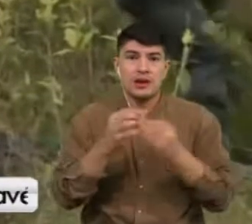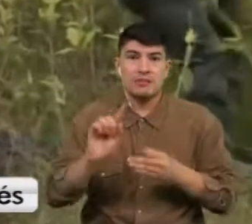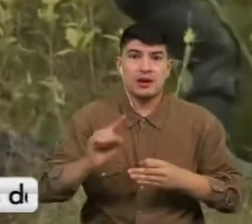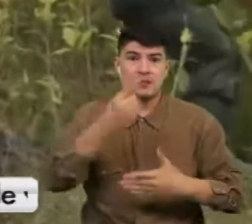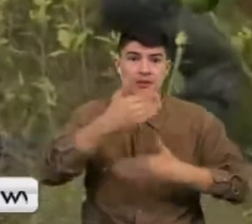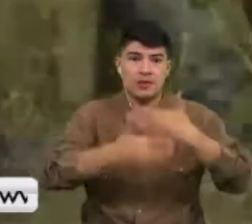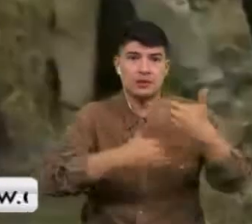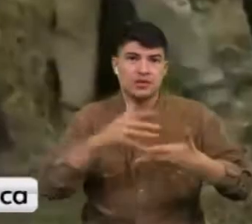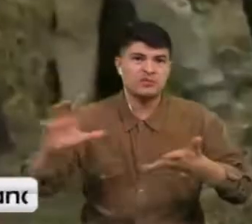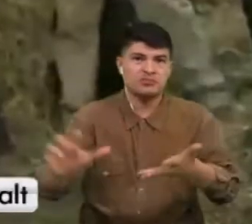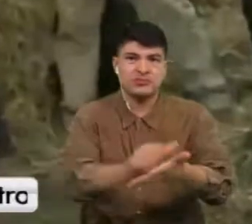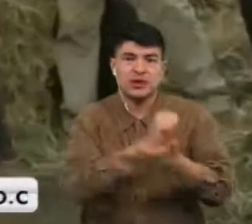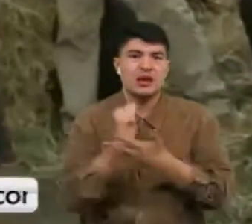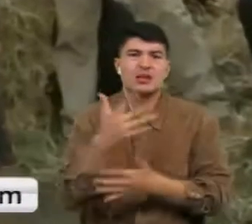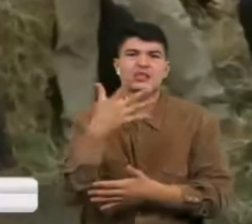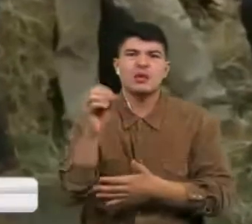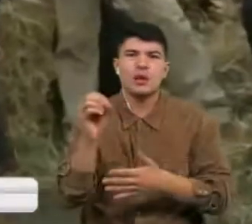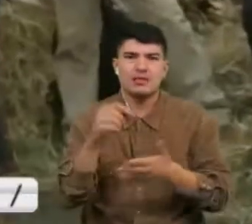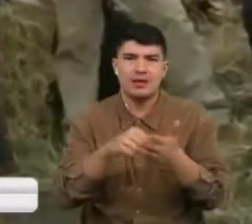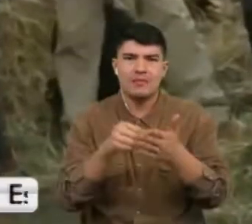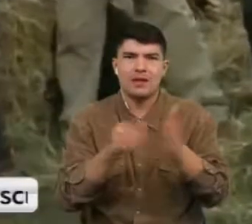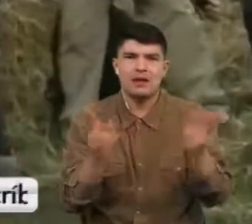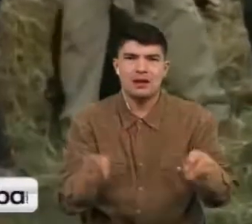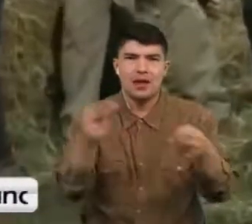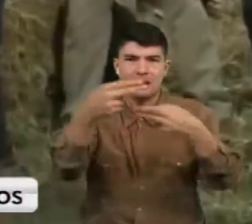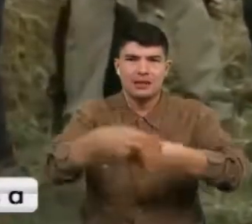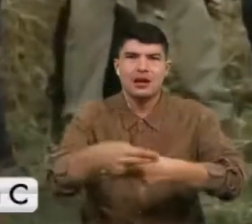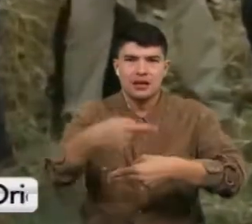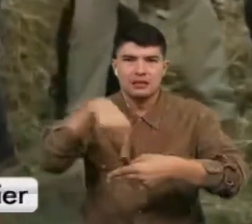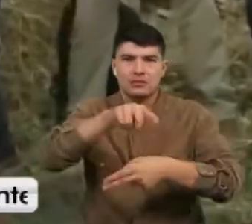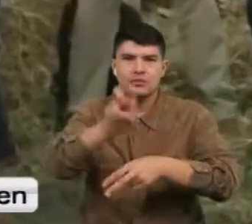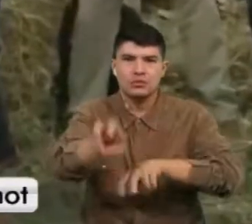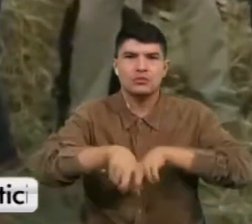sean erradicadas 50.000 hectáreas de cultivos de coca.